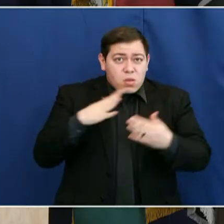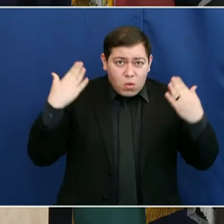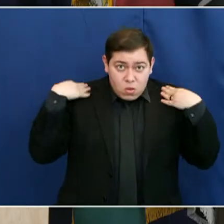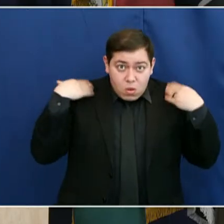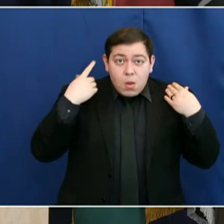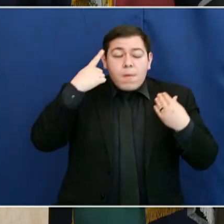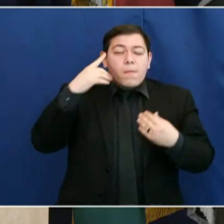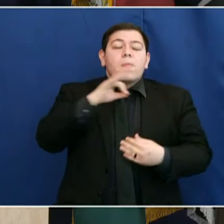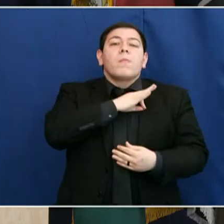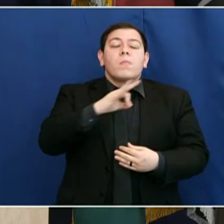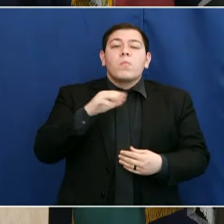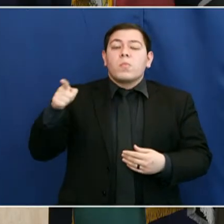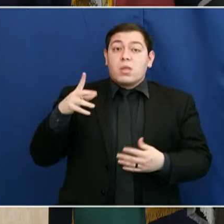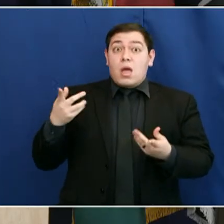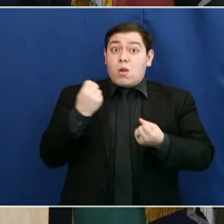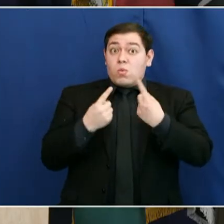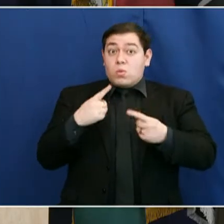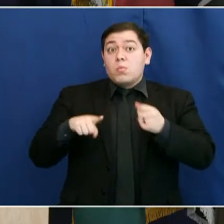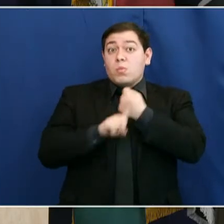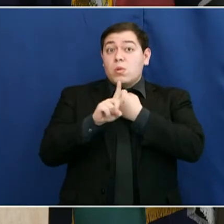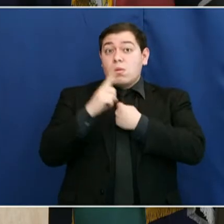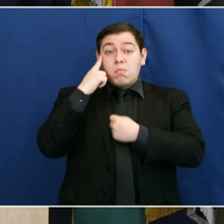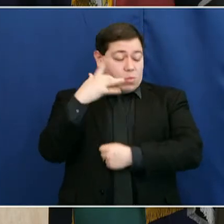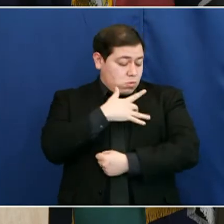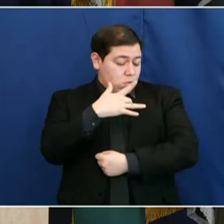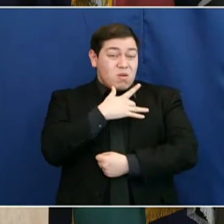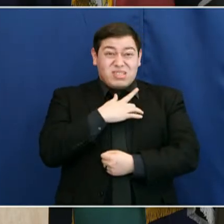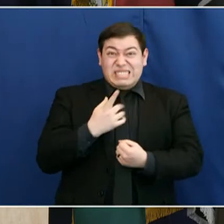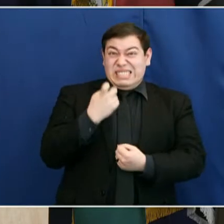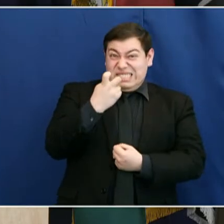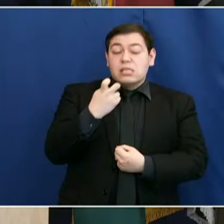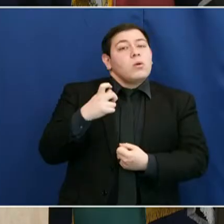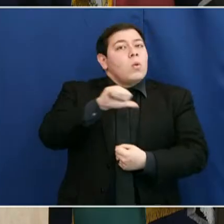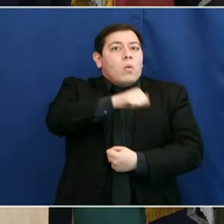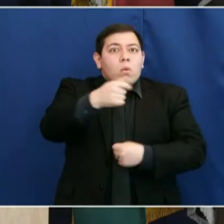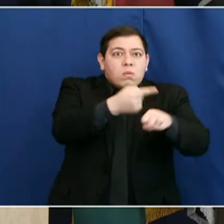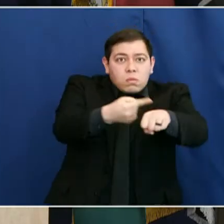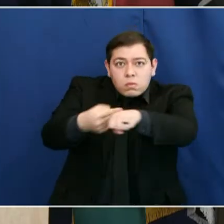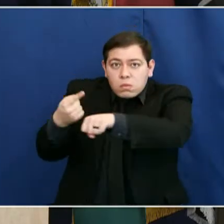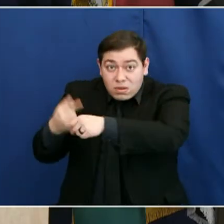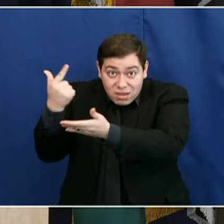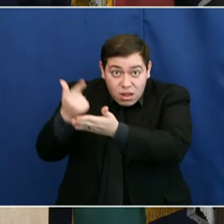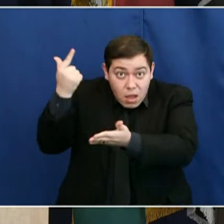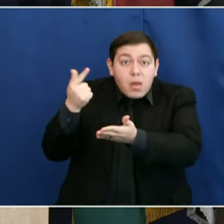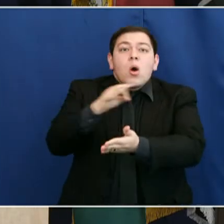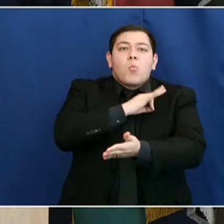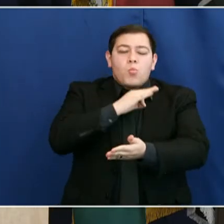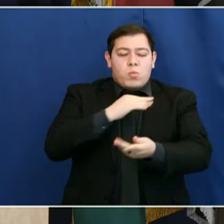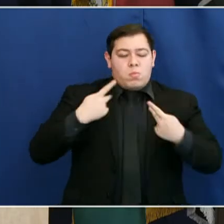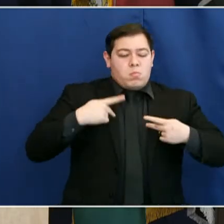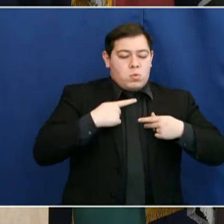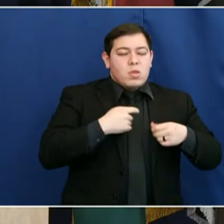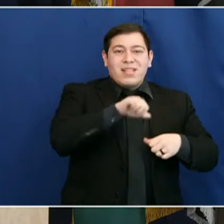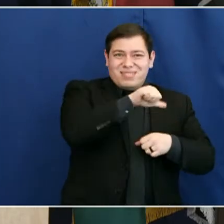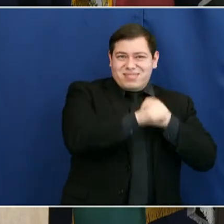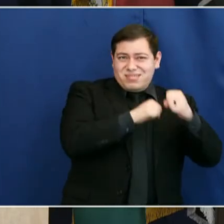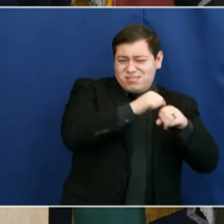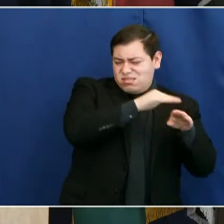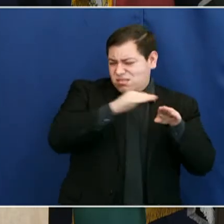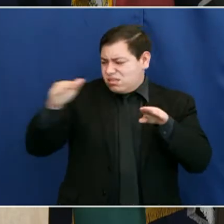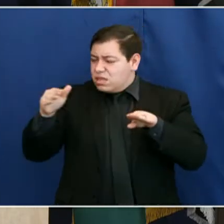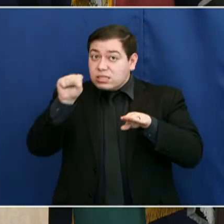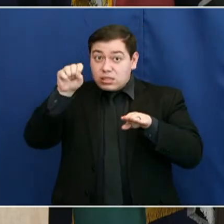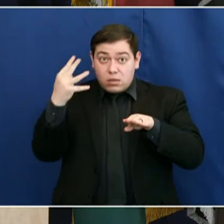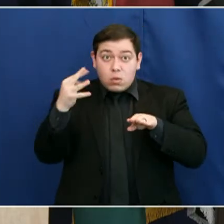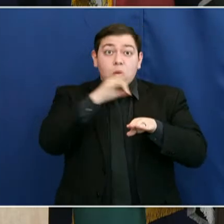oxígeno, afecciones cardíacas, entre otras. En 24 horas más o menos vamos a poder darles a ustedes una lista en donde pueden encontrar